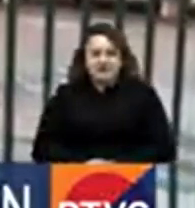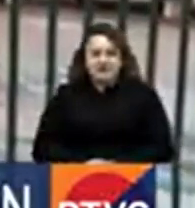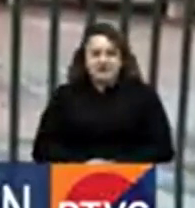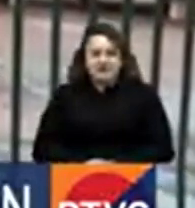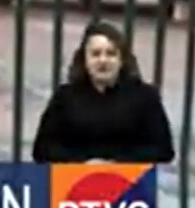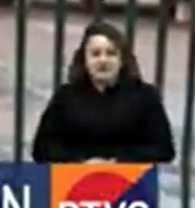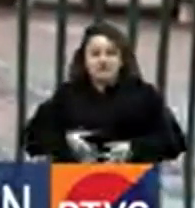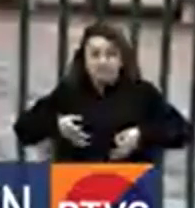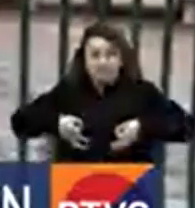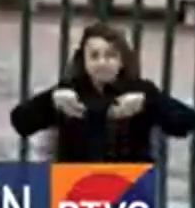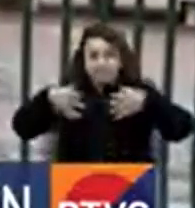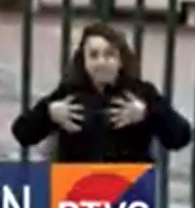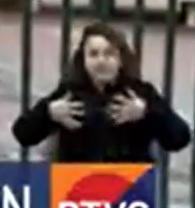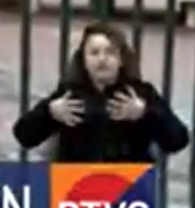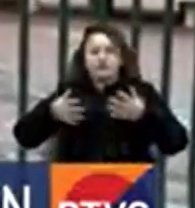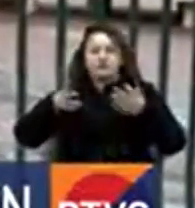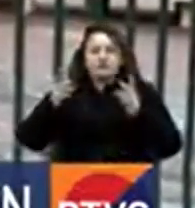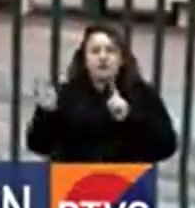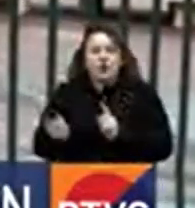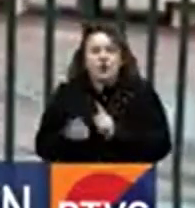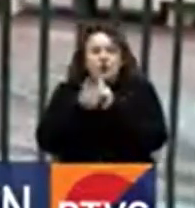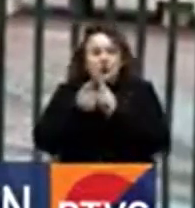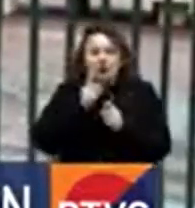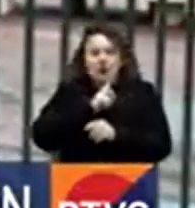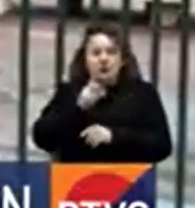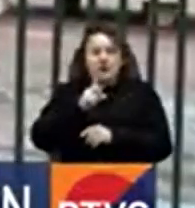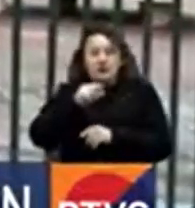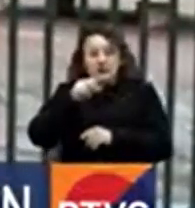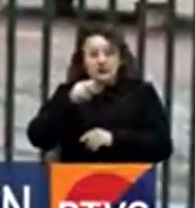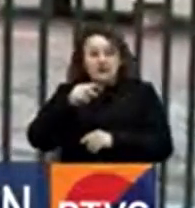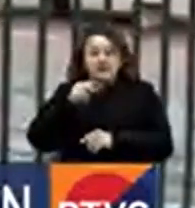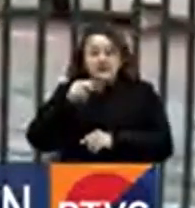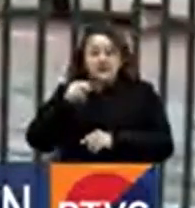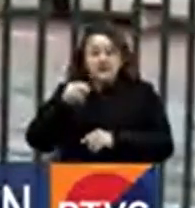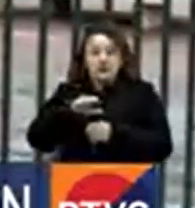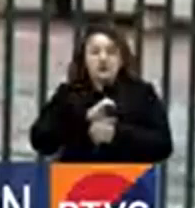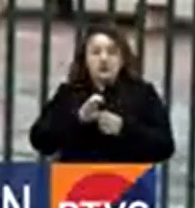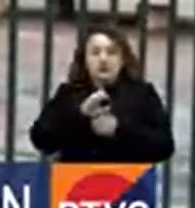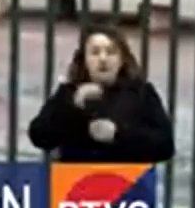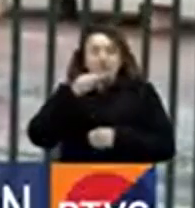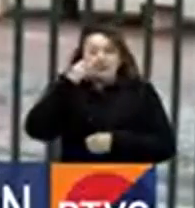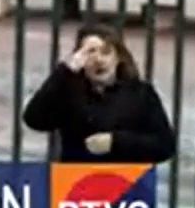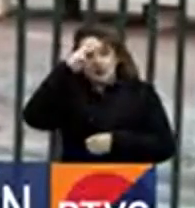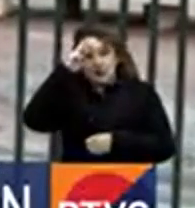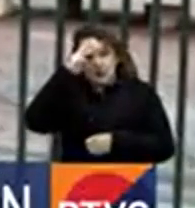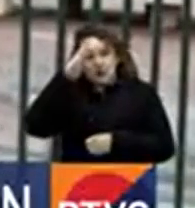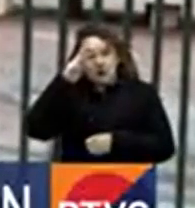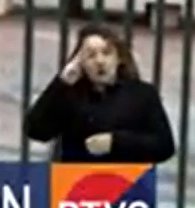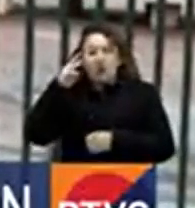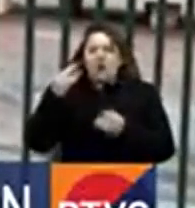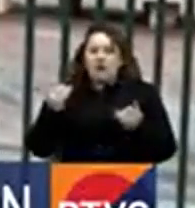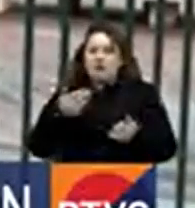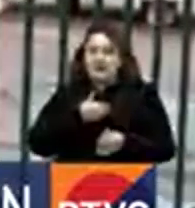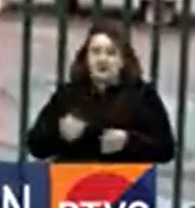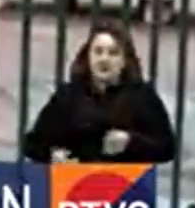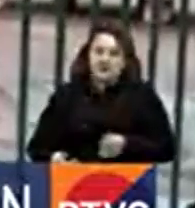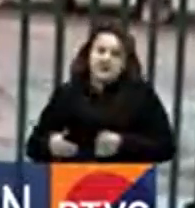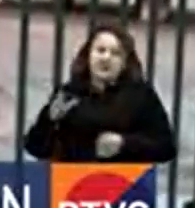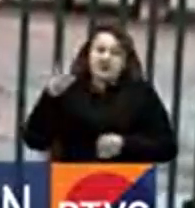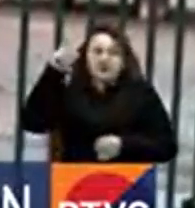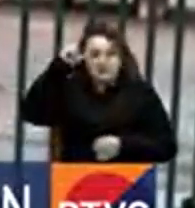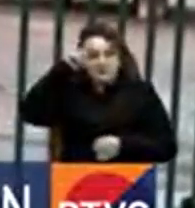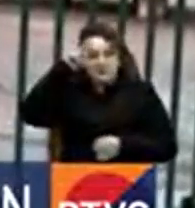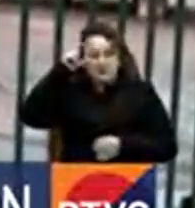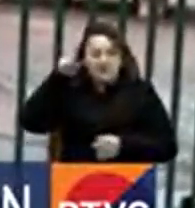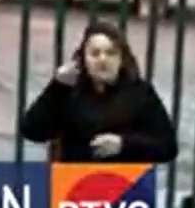Comenzó oficialmente el encuentro de los líderes del norte en la Ciudad de México. En este momento, el presidente de Estados Unidos, Joe Biden, mantiene una